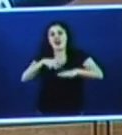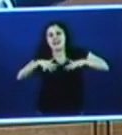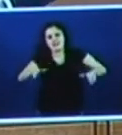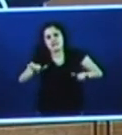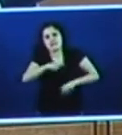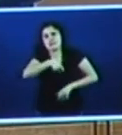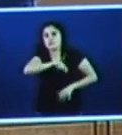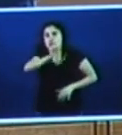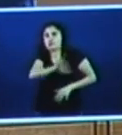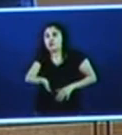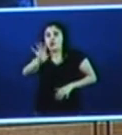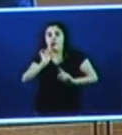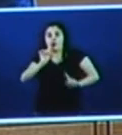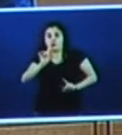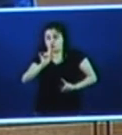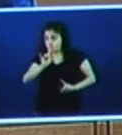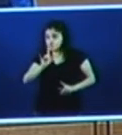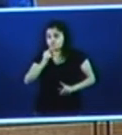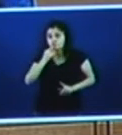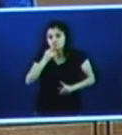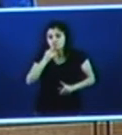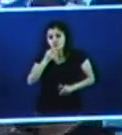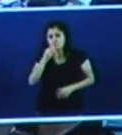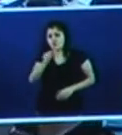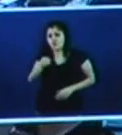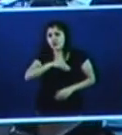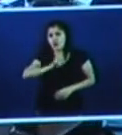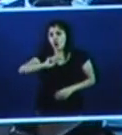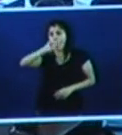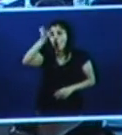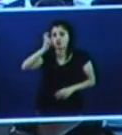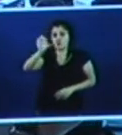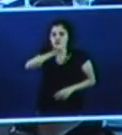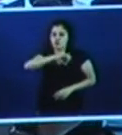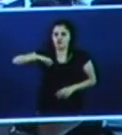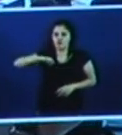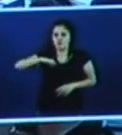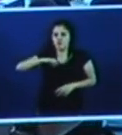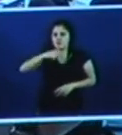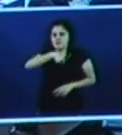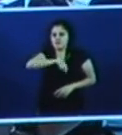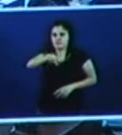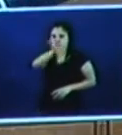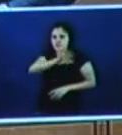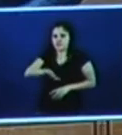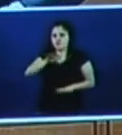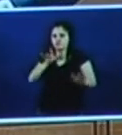Cosa que, lamentablemente, está ocurriendo en el momento de que se ente. Señoría, señoría,